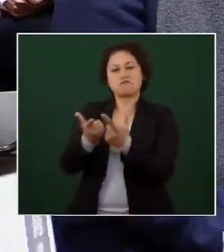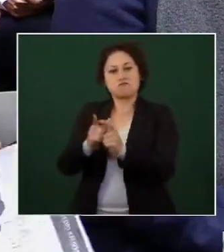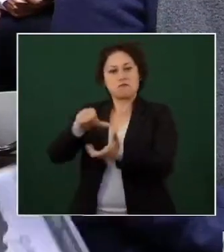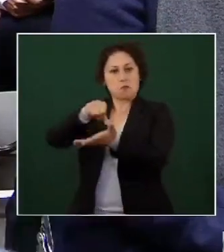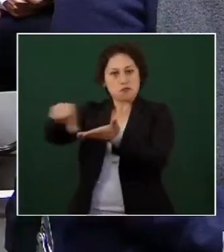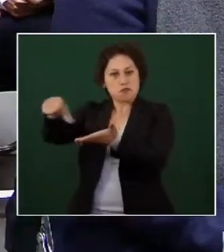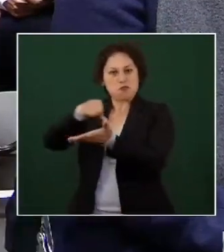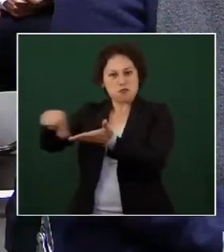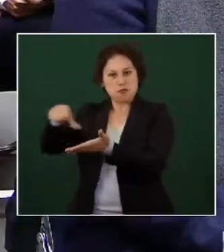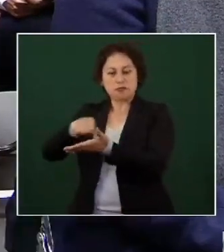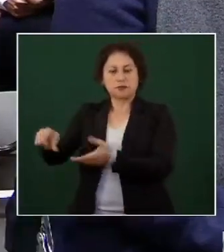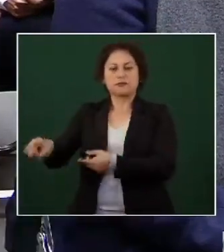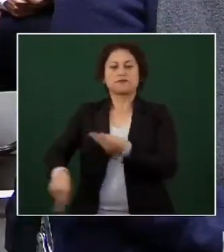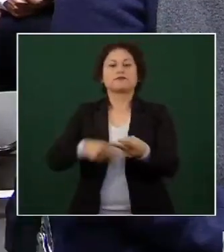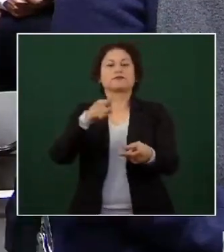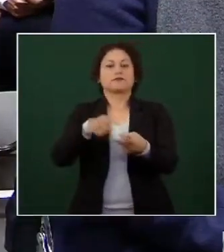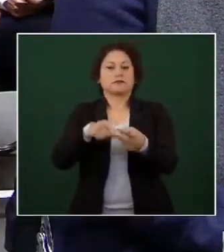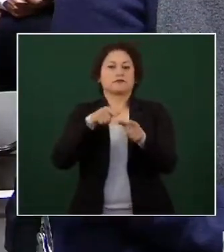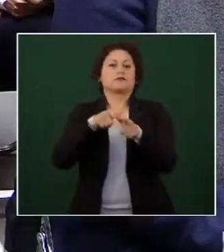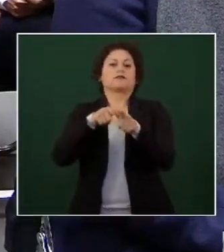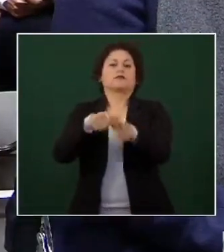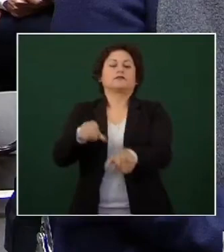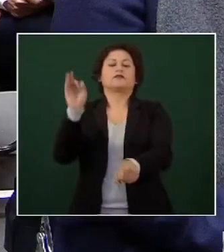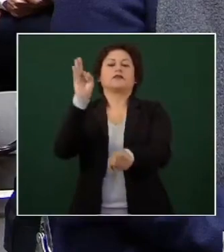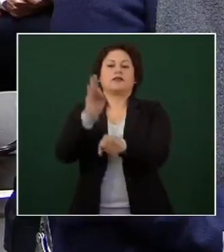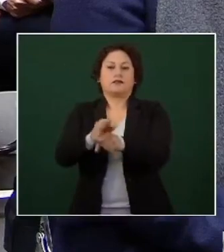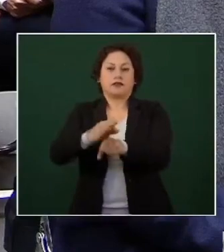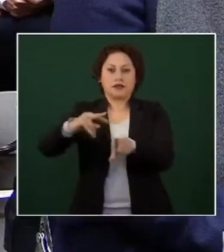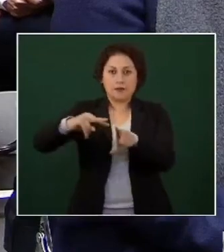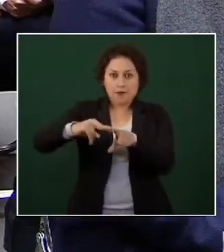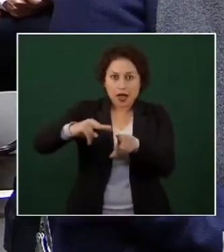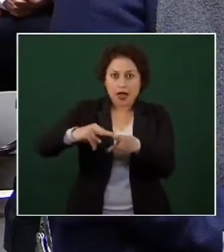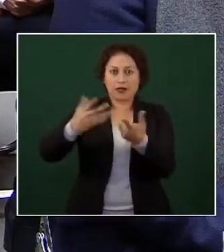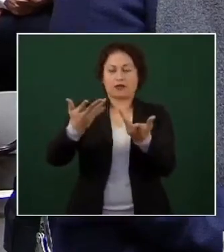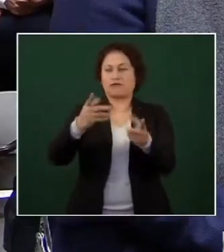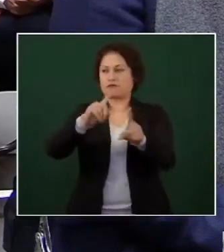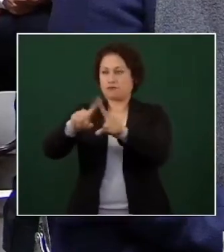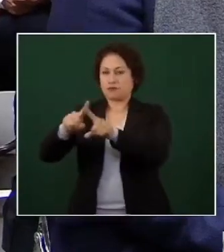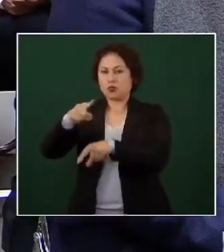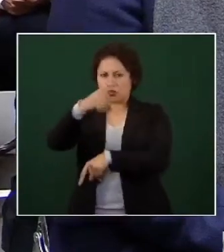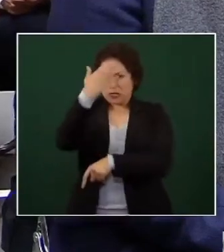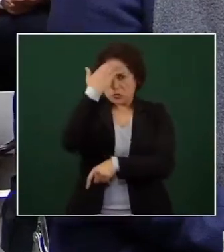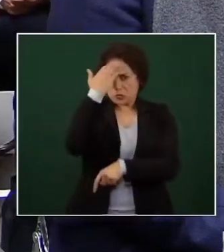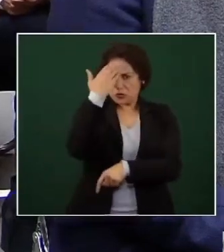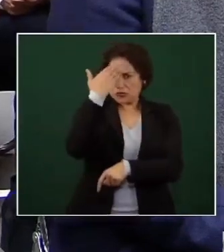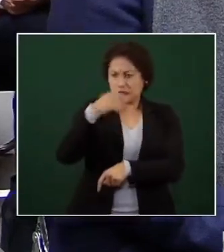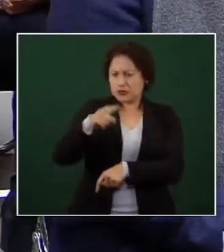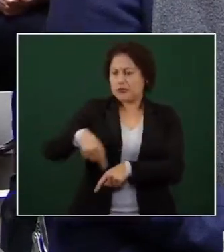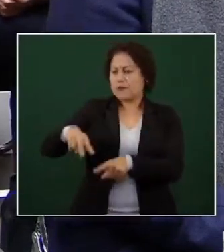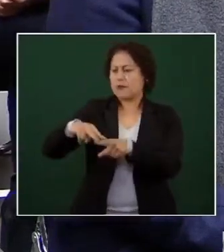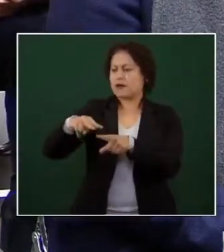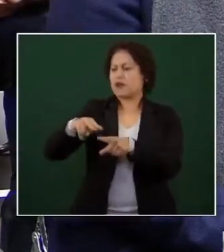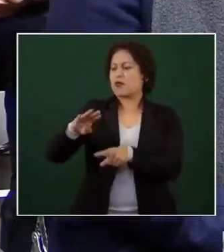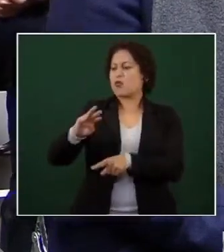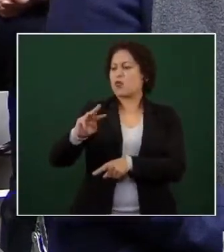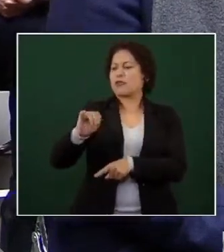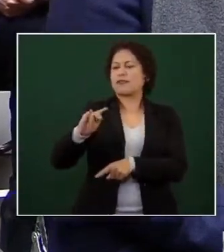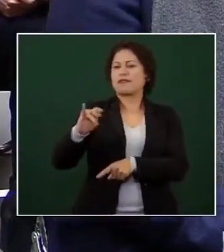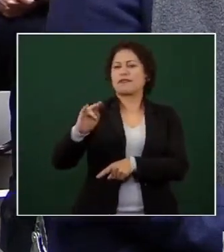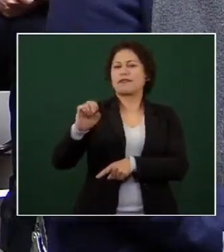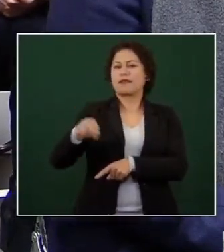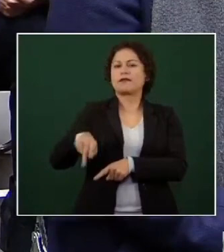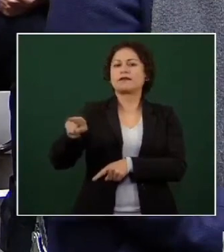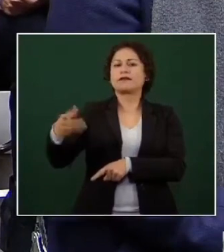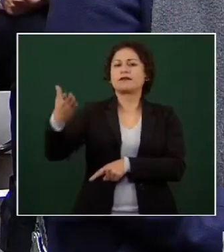los parques. Seguramente usted ha escuchado y sabe de la defensa del Parque Huentitán, este parque que se adquirió